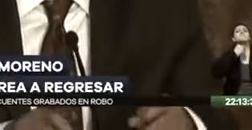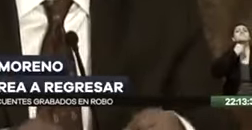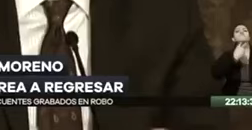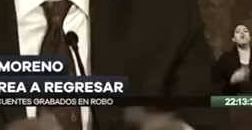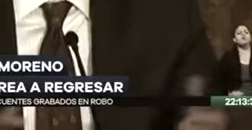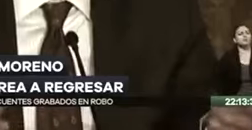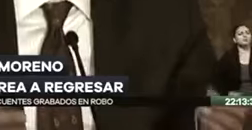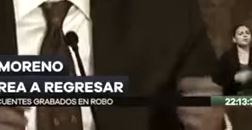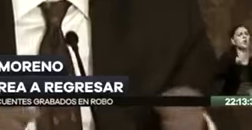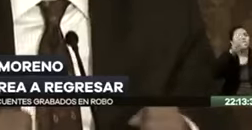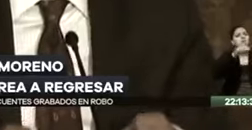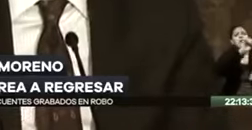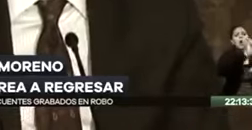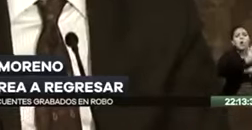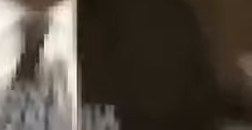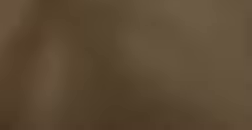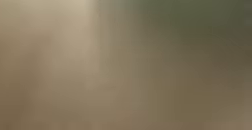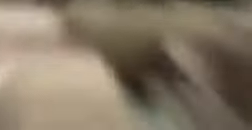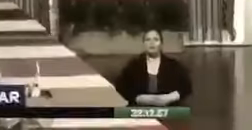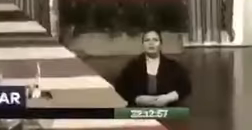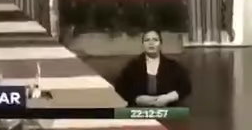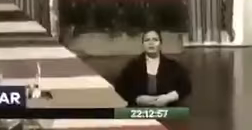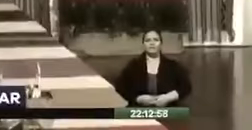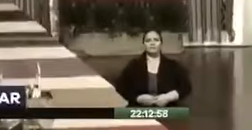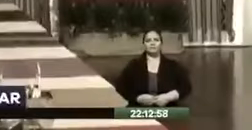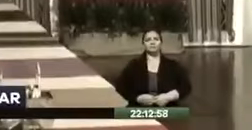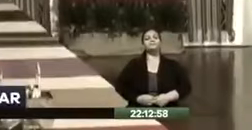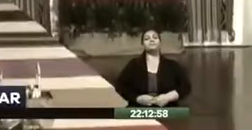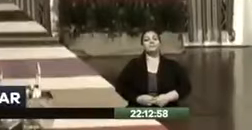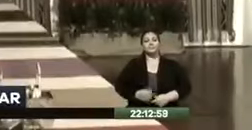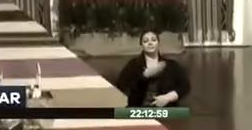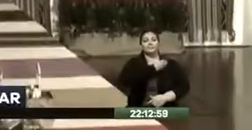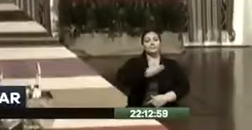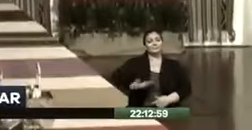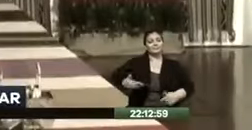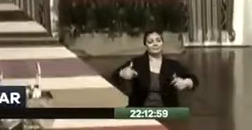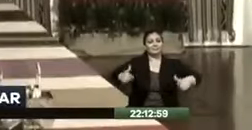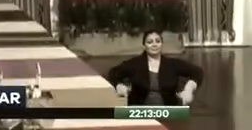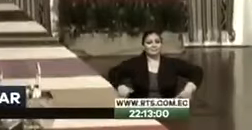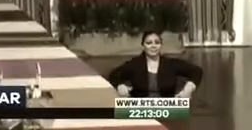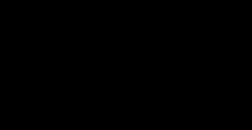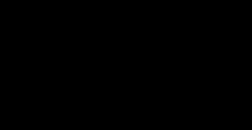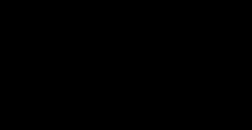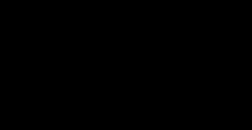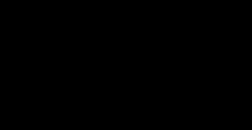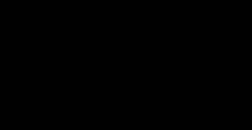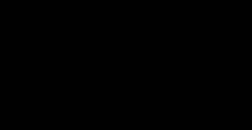hacer lo mismo, declararse un perseguido político. La doble moral de los verdaderos corruptos.